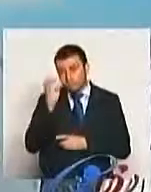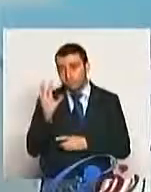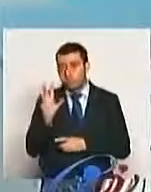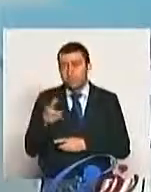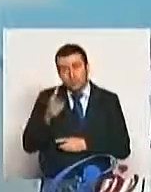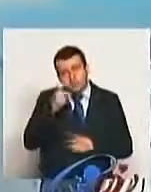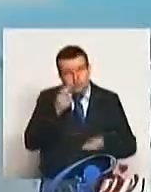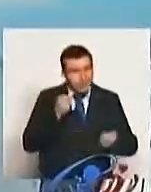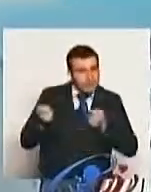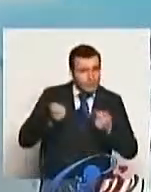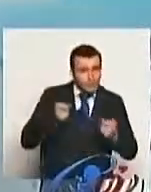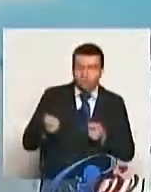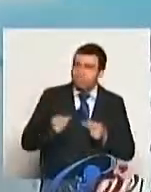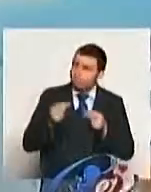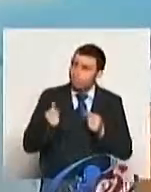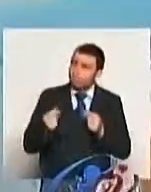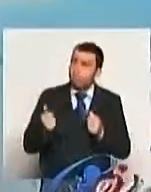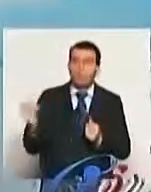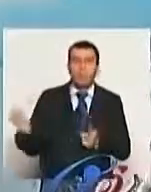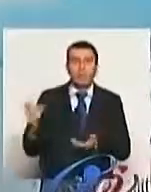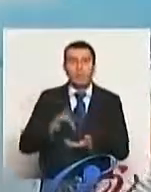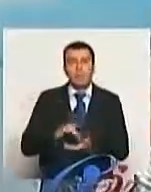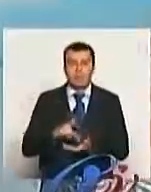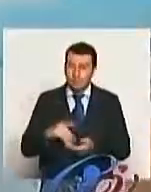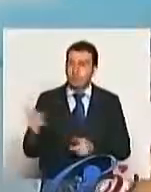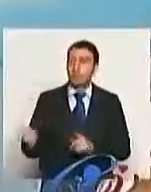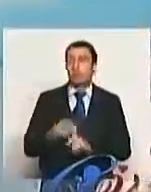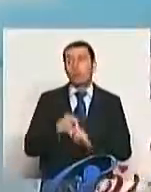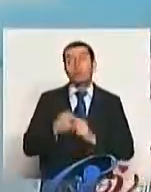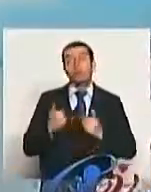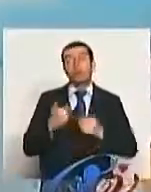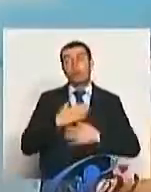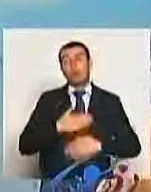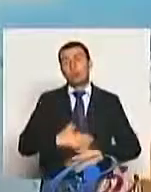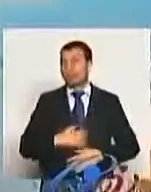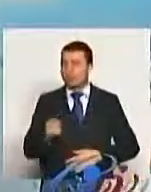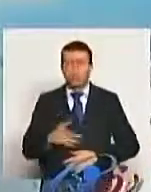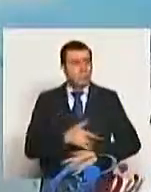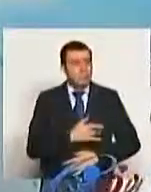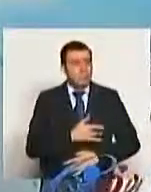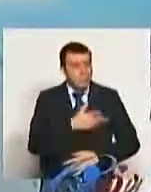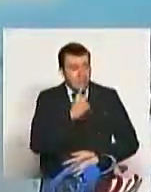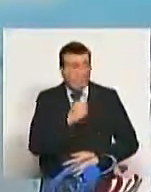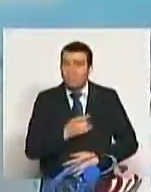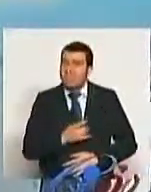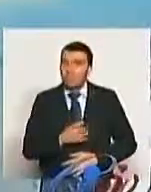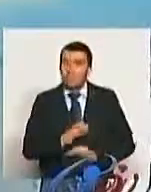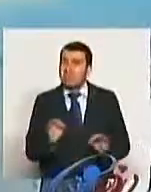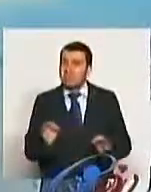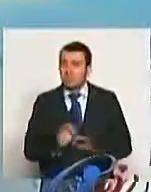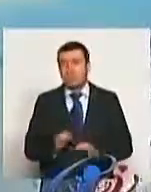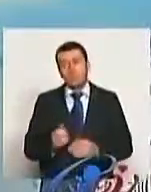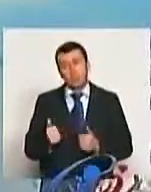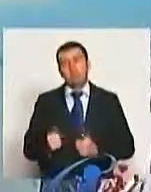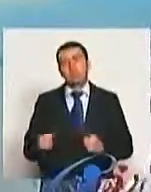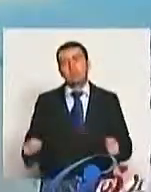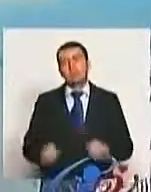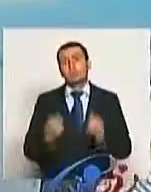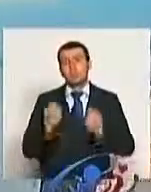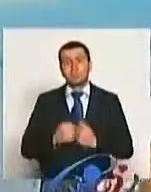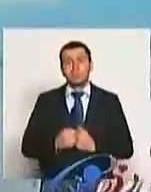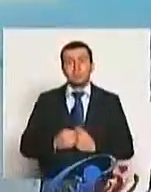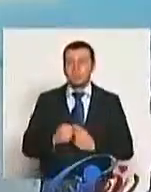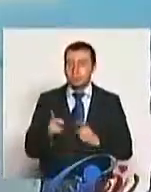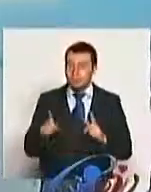Y por esto muy importante haber hecho el diagnóstico sin que la paciente se quejara de nada, absolutamente de nada. Los marcadores tumorales